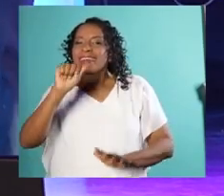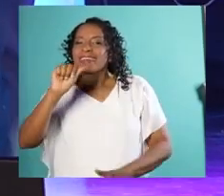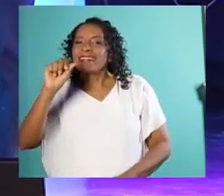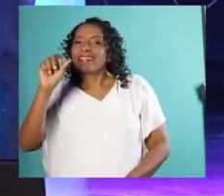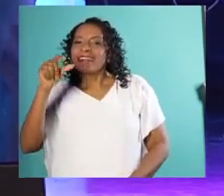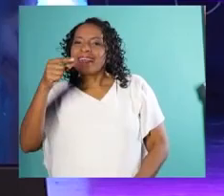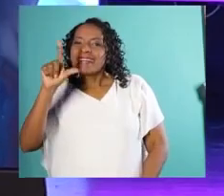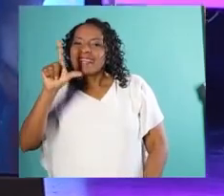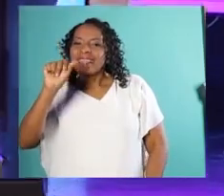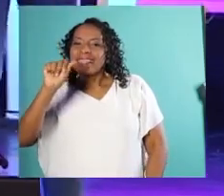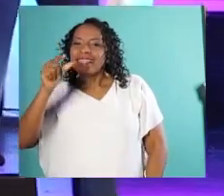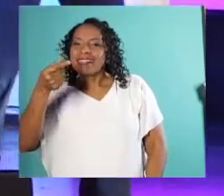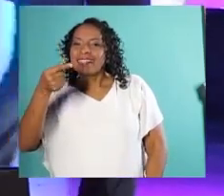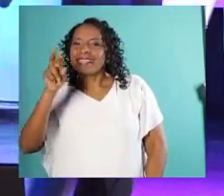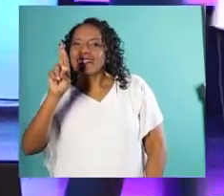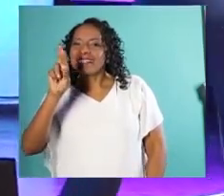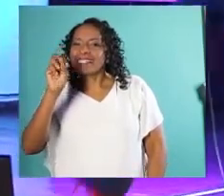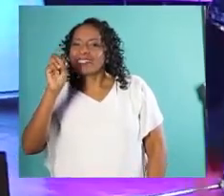La Grota.